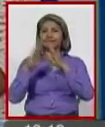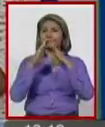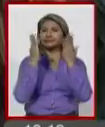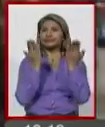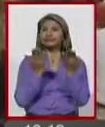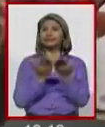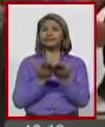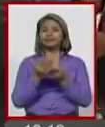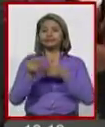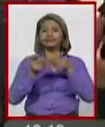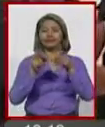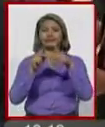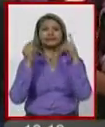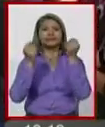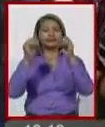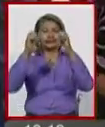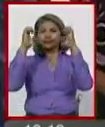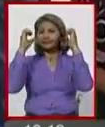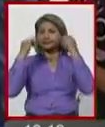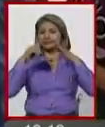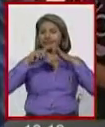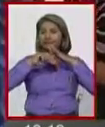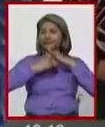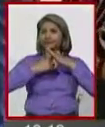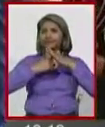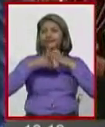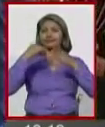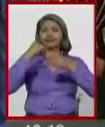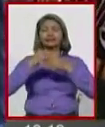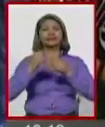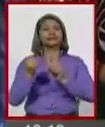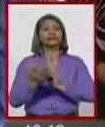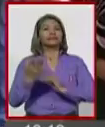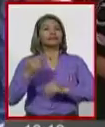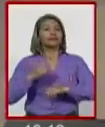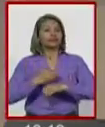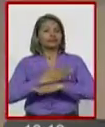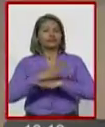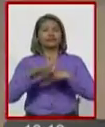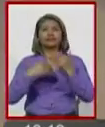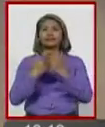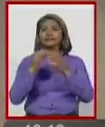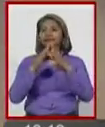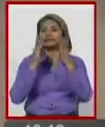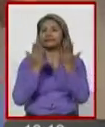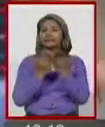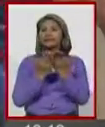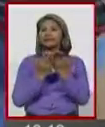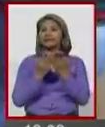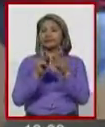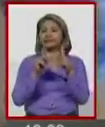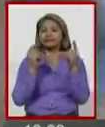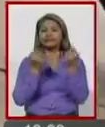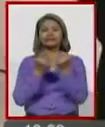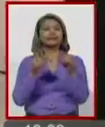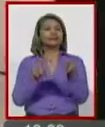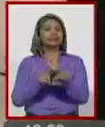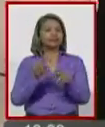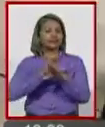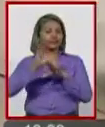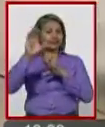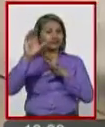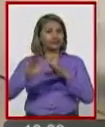colegios. La Dirección Departamental de Educación dio por inaugurada las inscripciones por la presente gestión en todas las unidades educativas del departamento, además